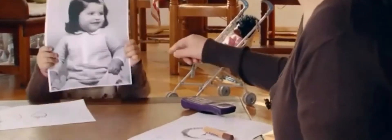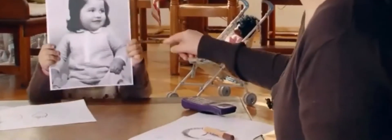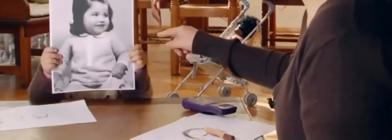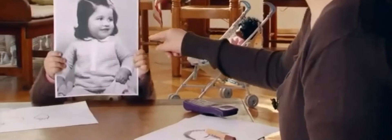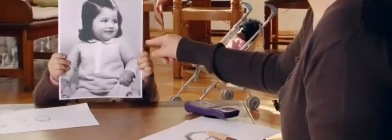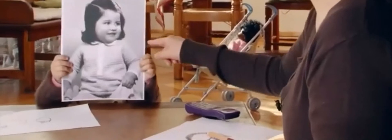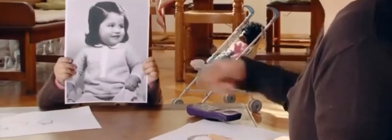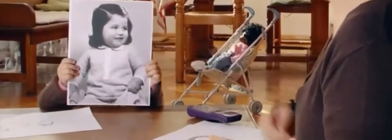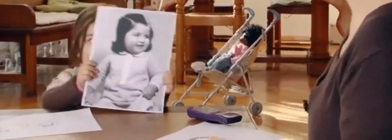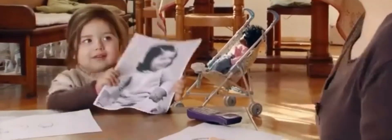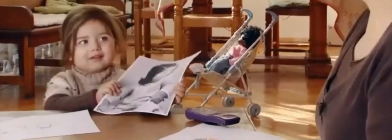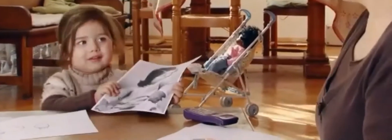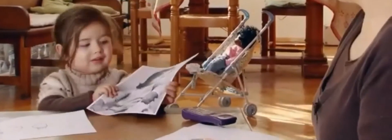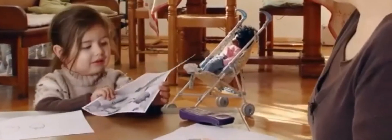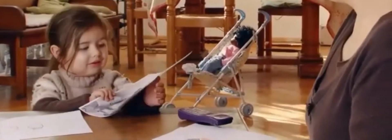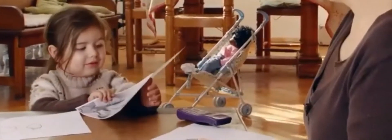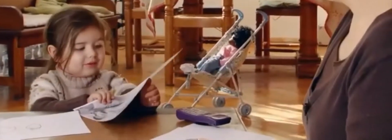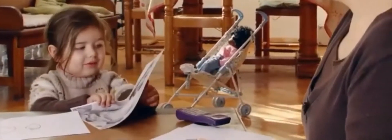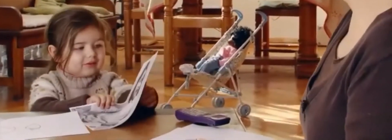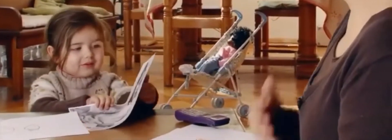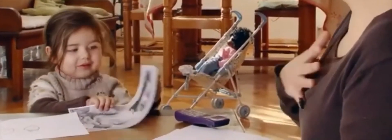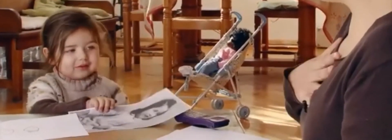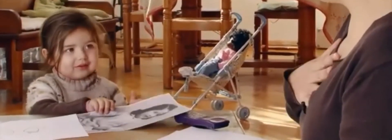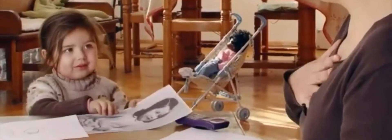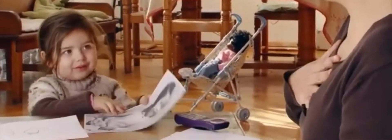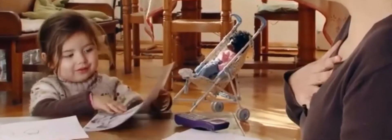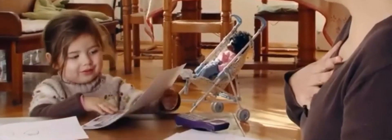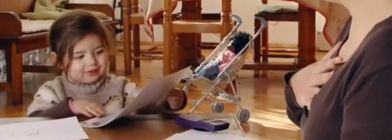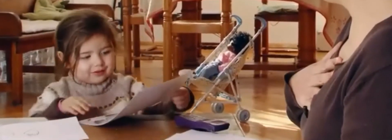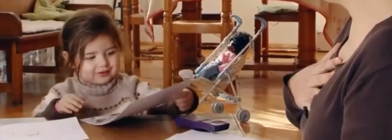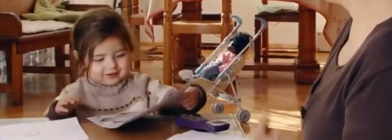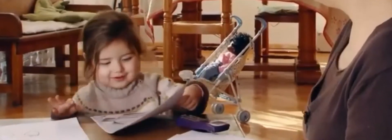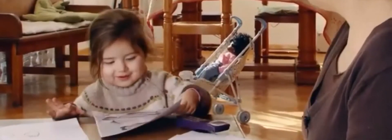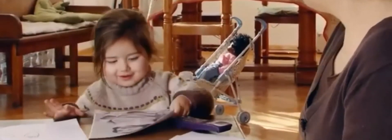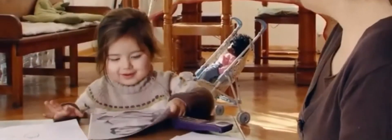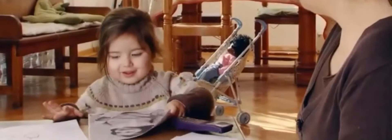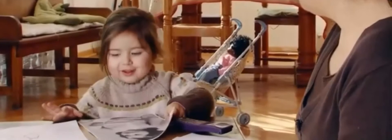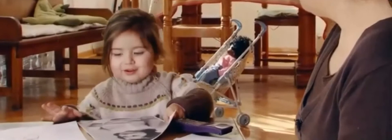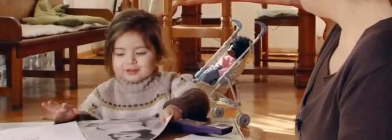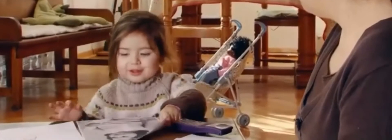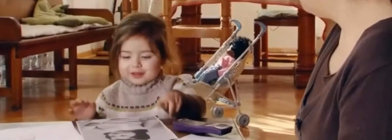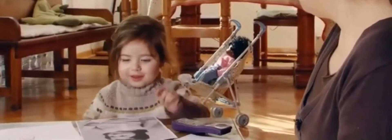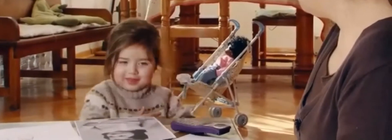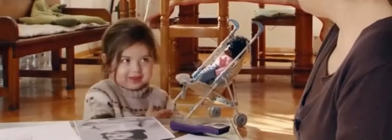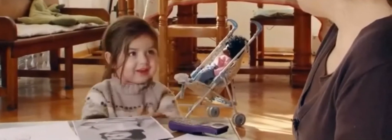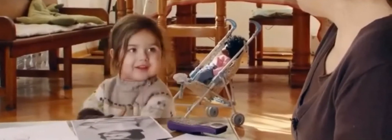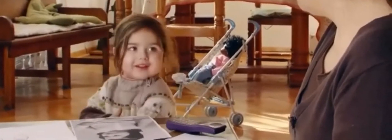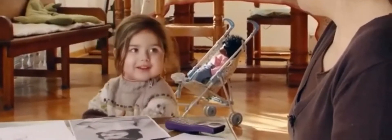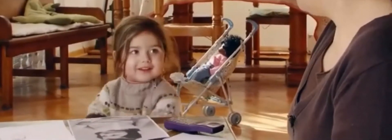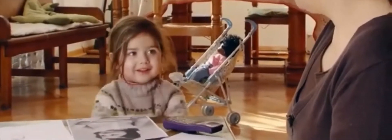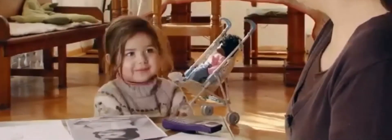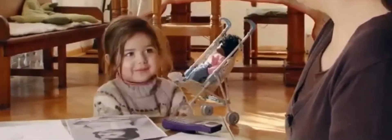pero esa no era esto cuando tú eras guagua no soy yo cuando era guagua y así